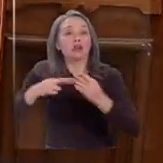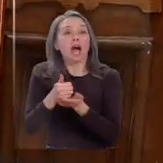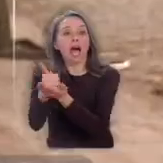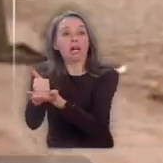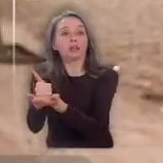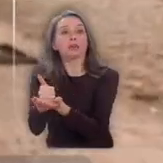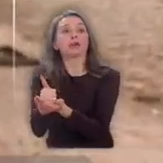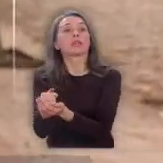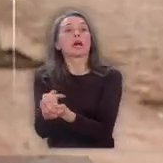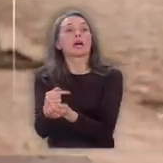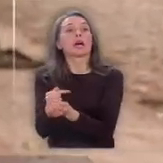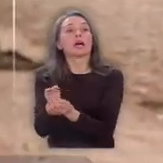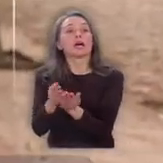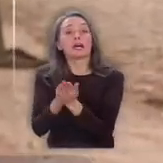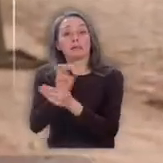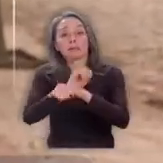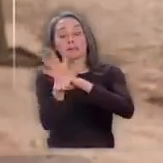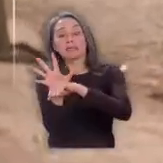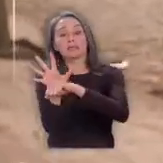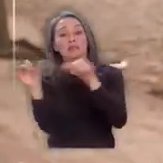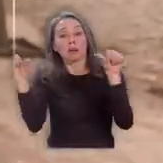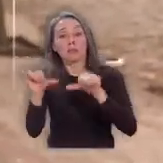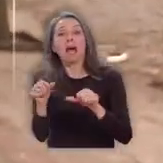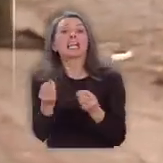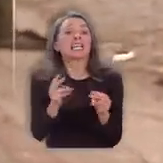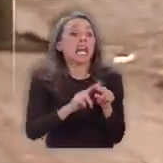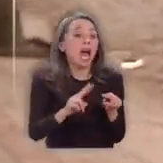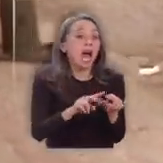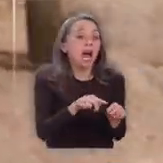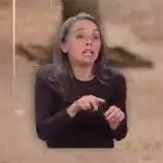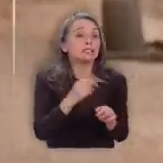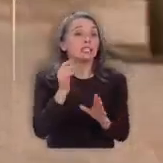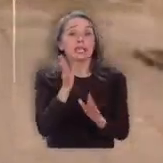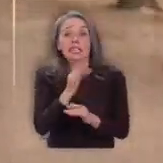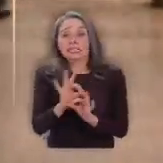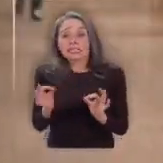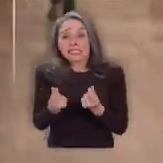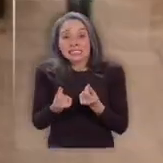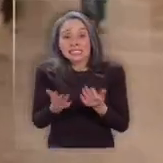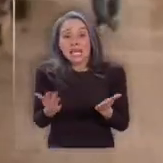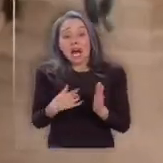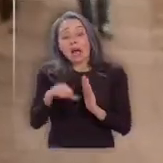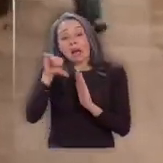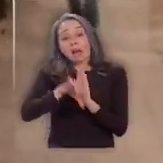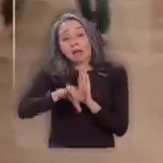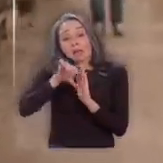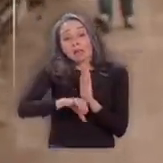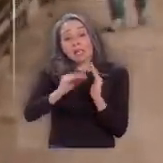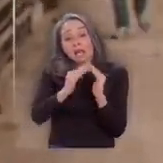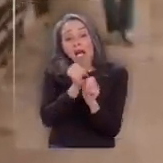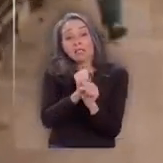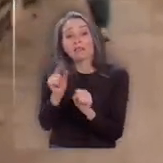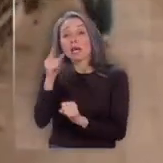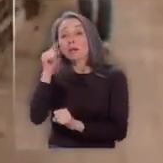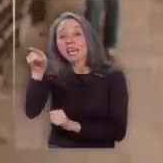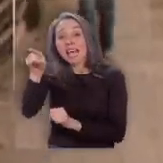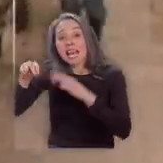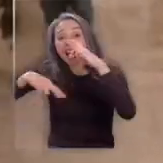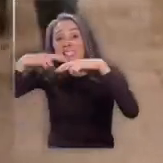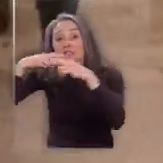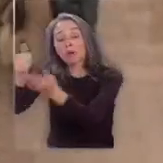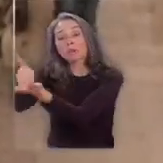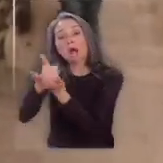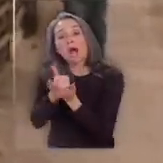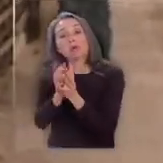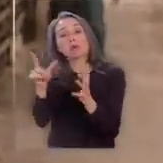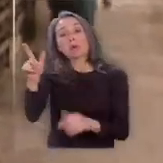sin empleo desde que empezó la pandemia. ¿Cómo lo estás haciendo esta última semana? Nada, puro en casa. Y él me ha ayudado mucho.